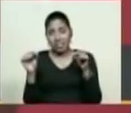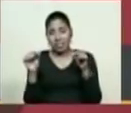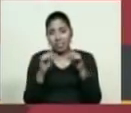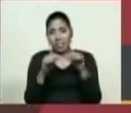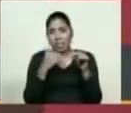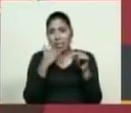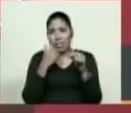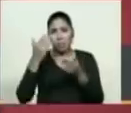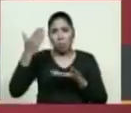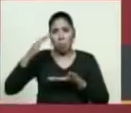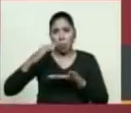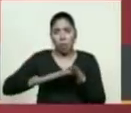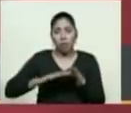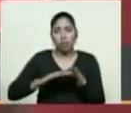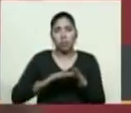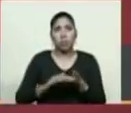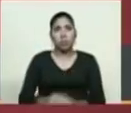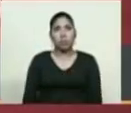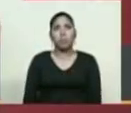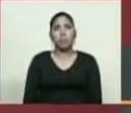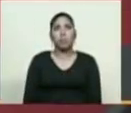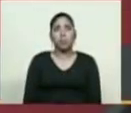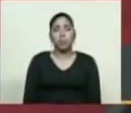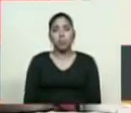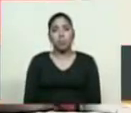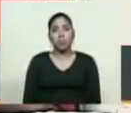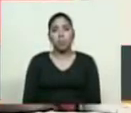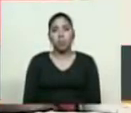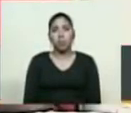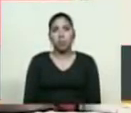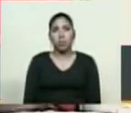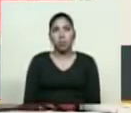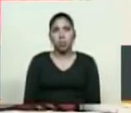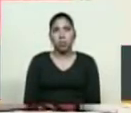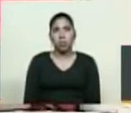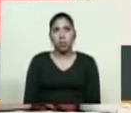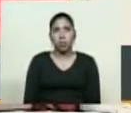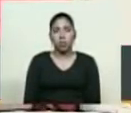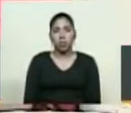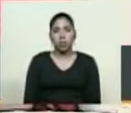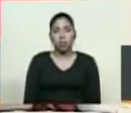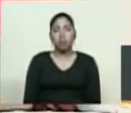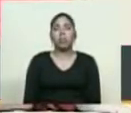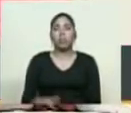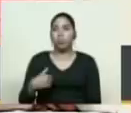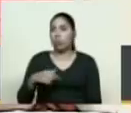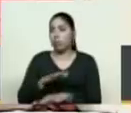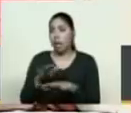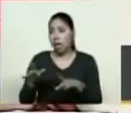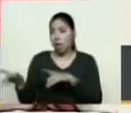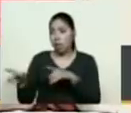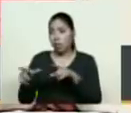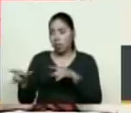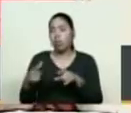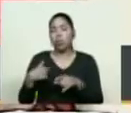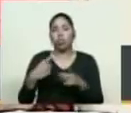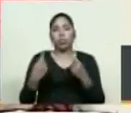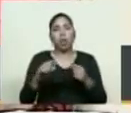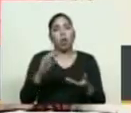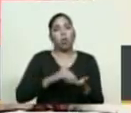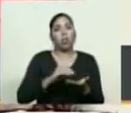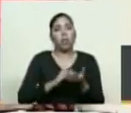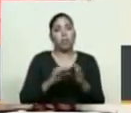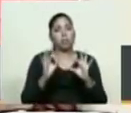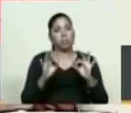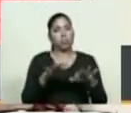su código QR. Ahora cuando todo se calme, trataré de sacar uno que esté más nítido. El de